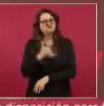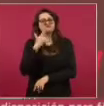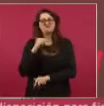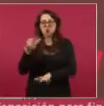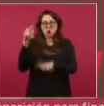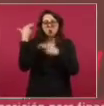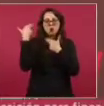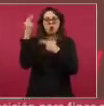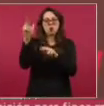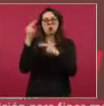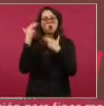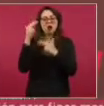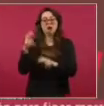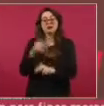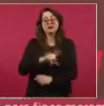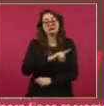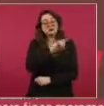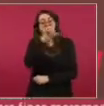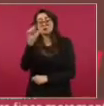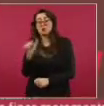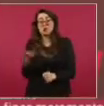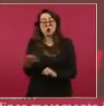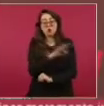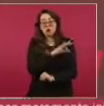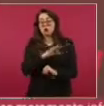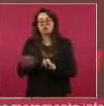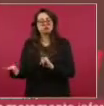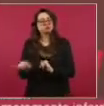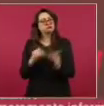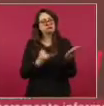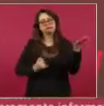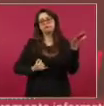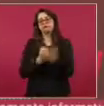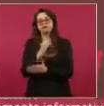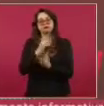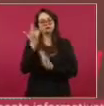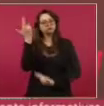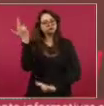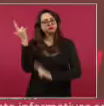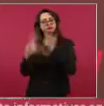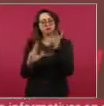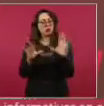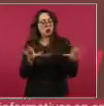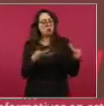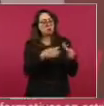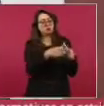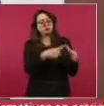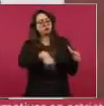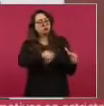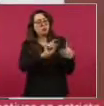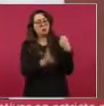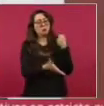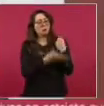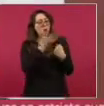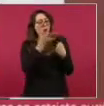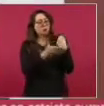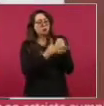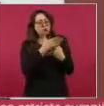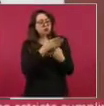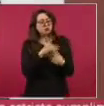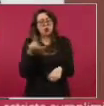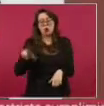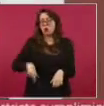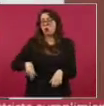los trabajadores y por el pueblo en contra de los potentados, de los